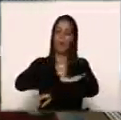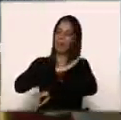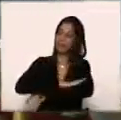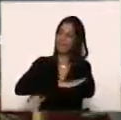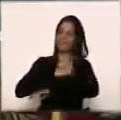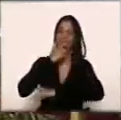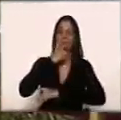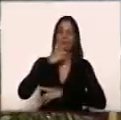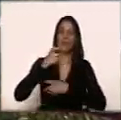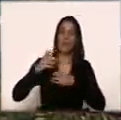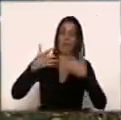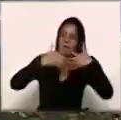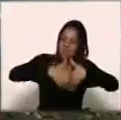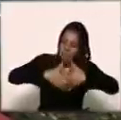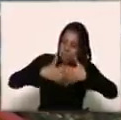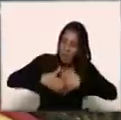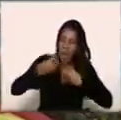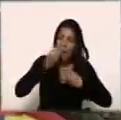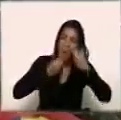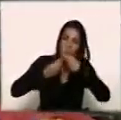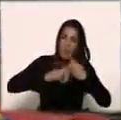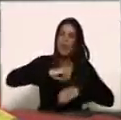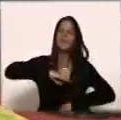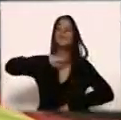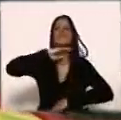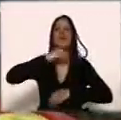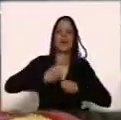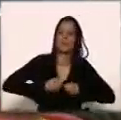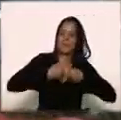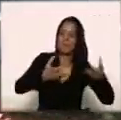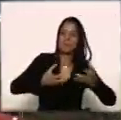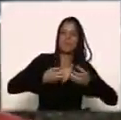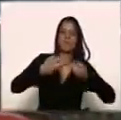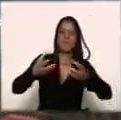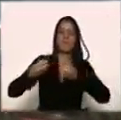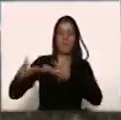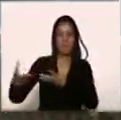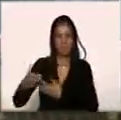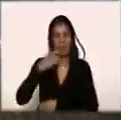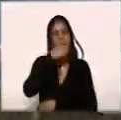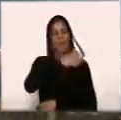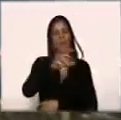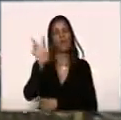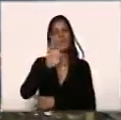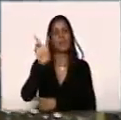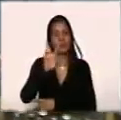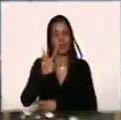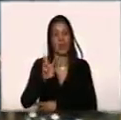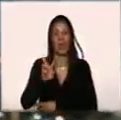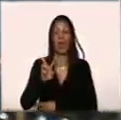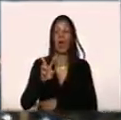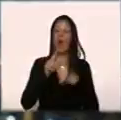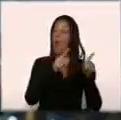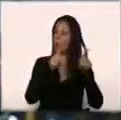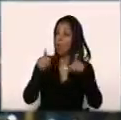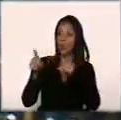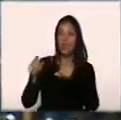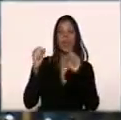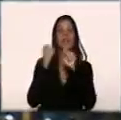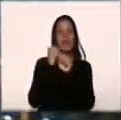venezolano, de poner en su mesa y en sus hogares los productos que hoy demandamos. Ustedes, hermanos,